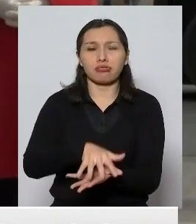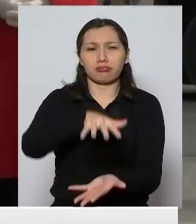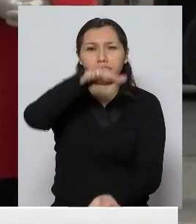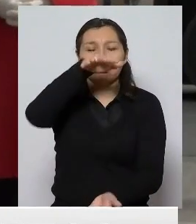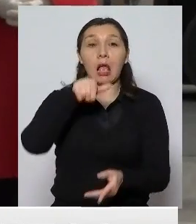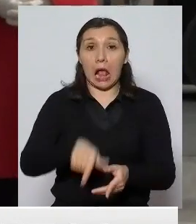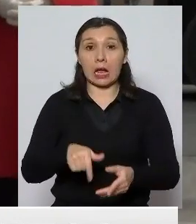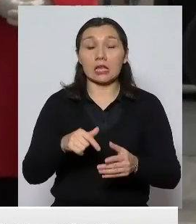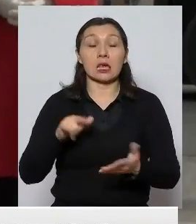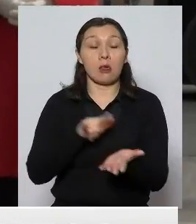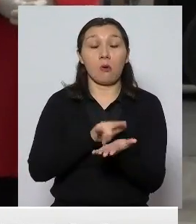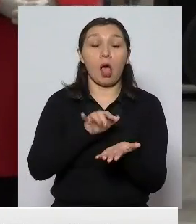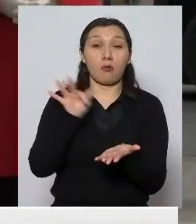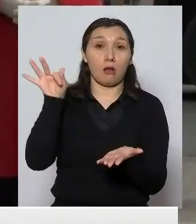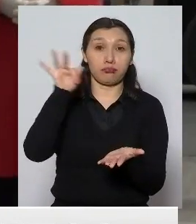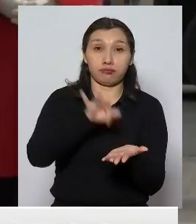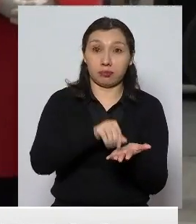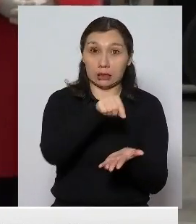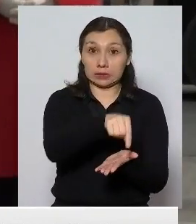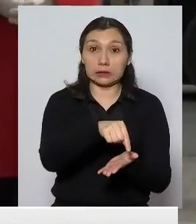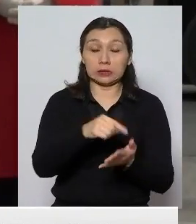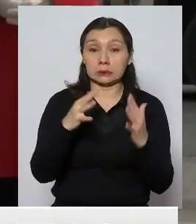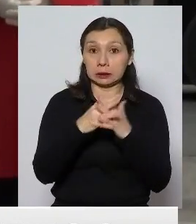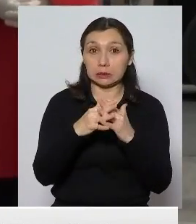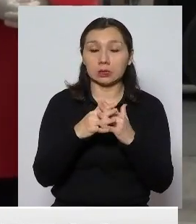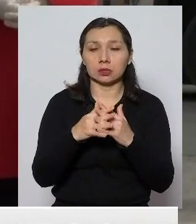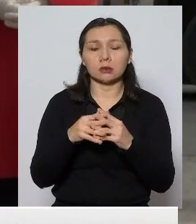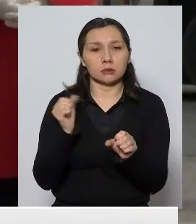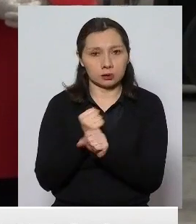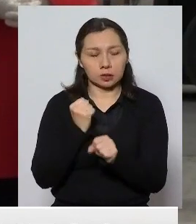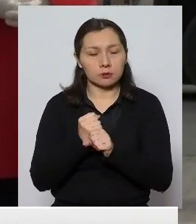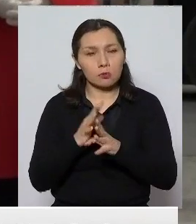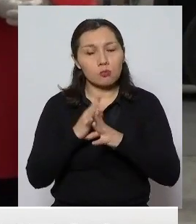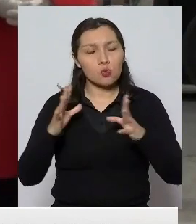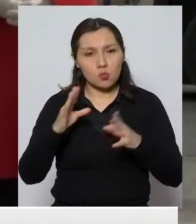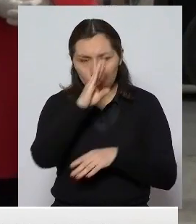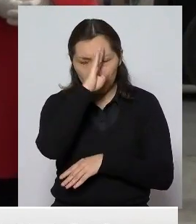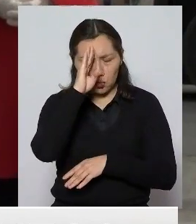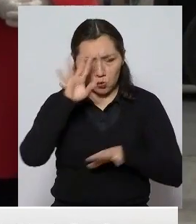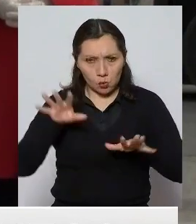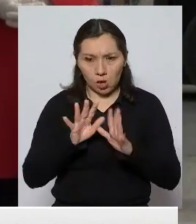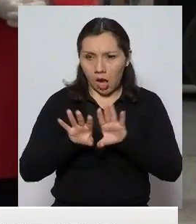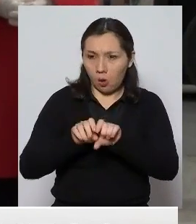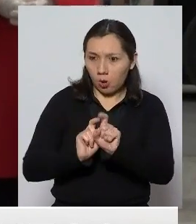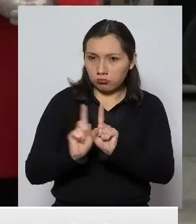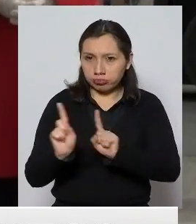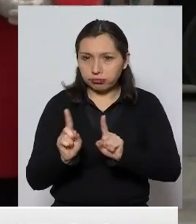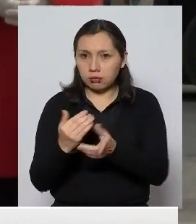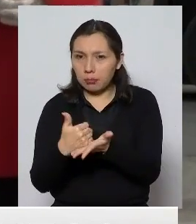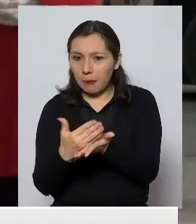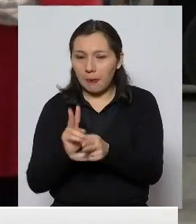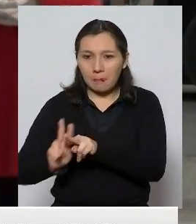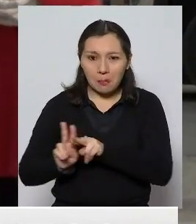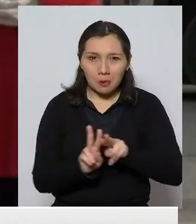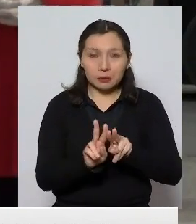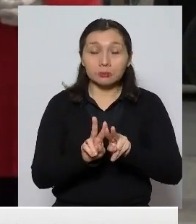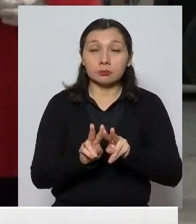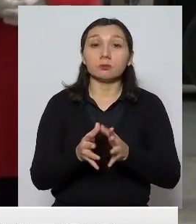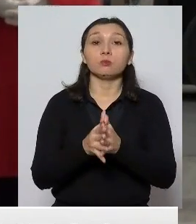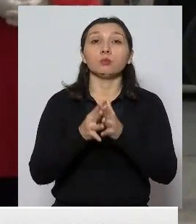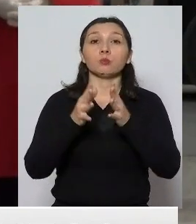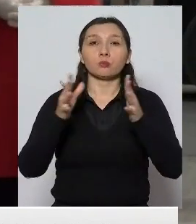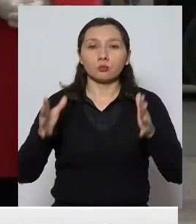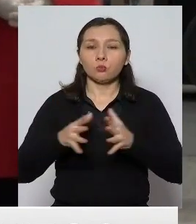acopio de la Fuerza Aérea, hay que distribuirlas. Es una tarea que exige esfuerzo, coordinación, logística y sobre todo